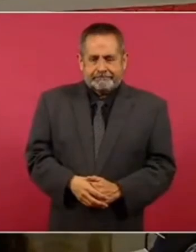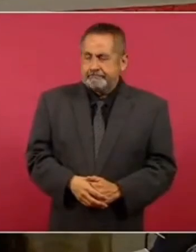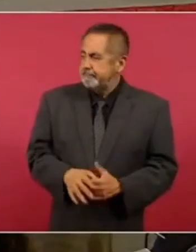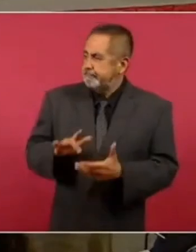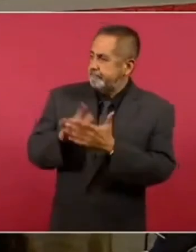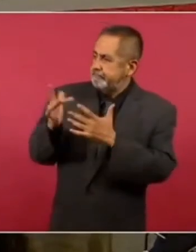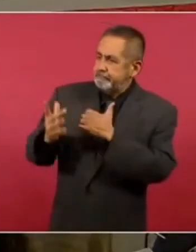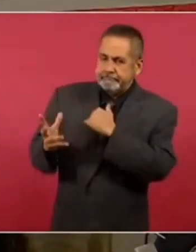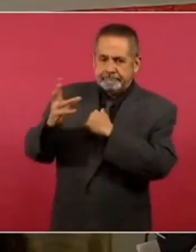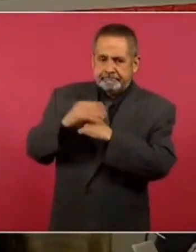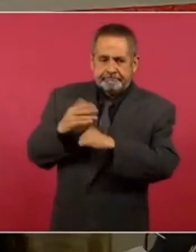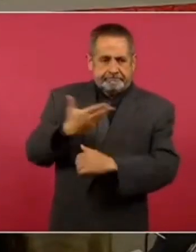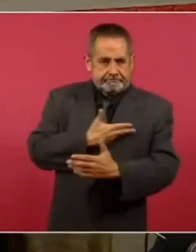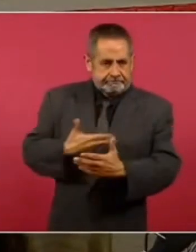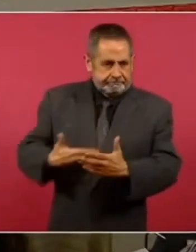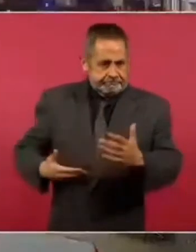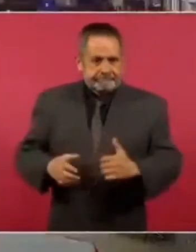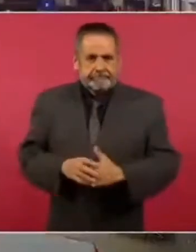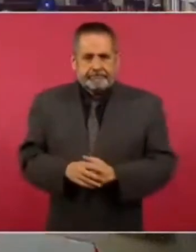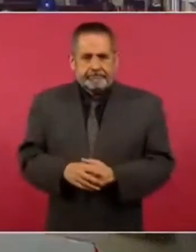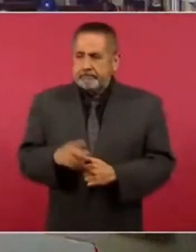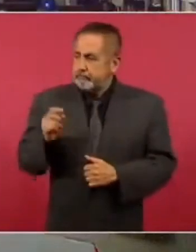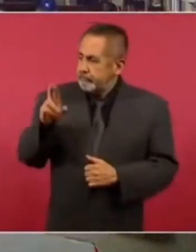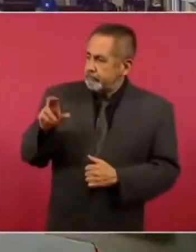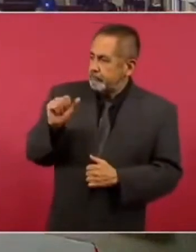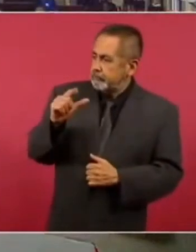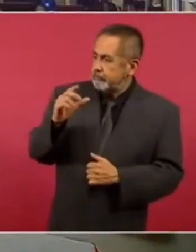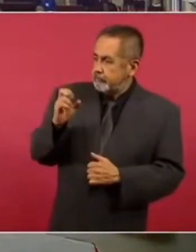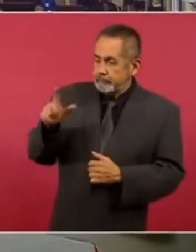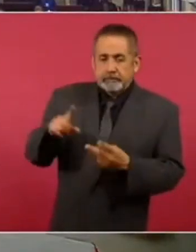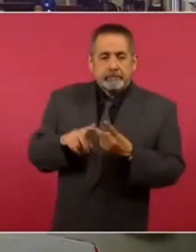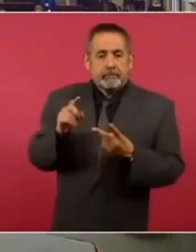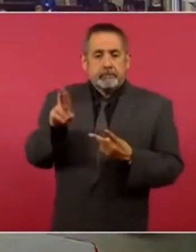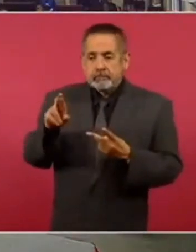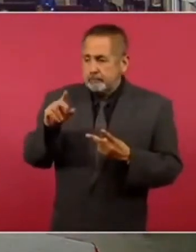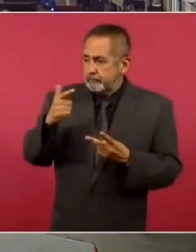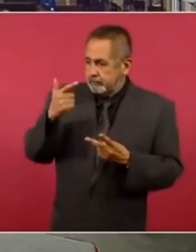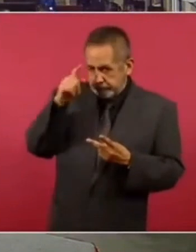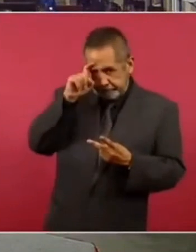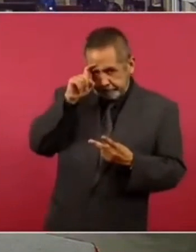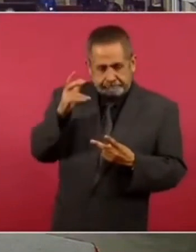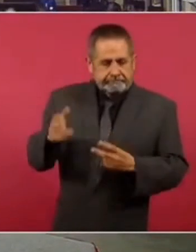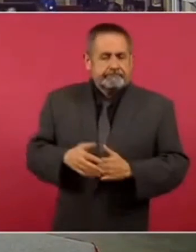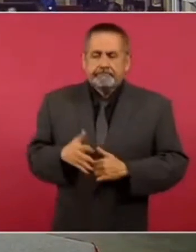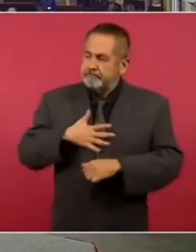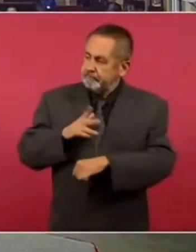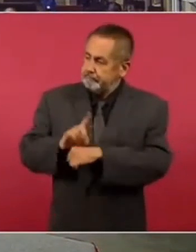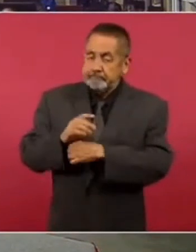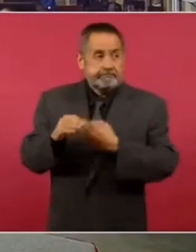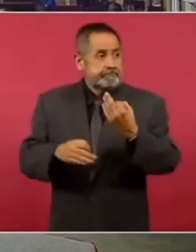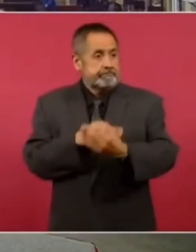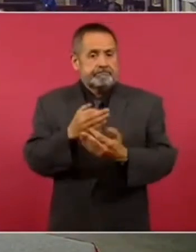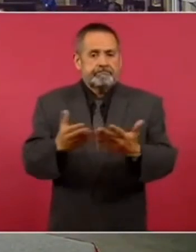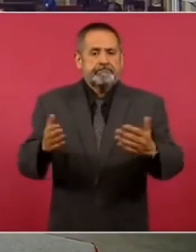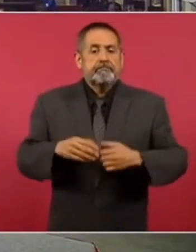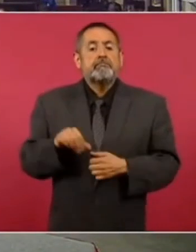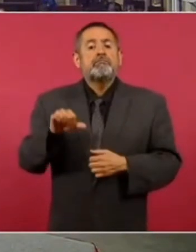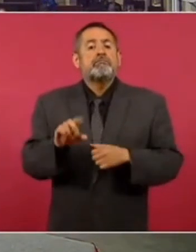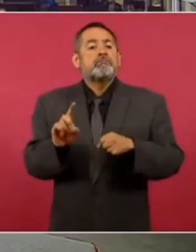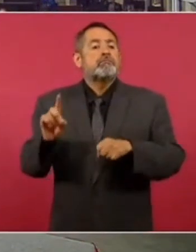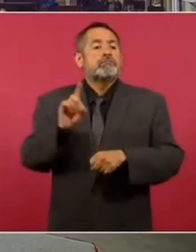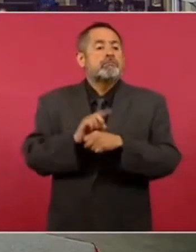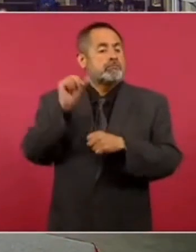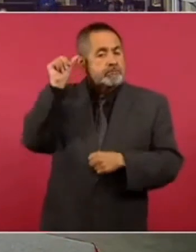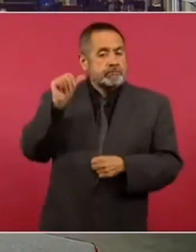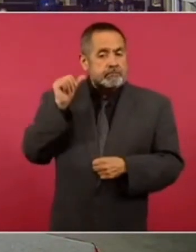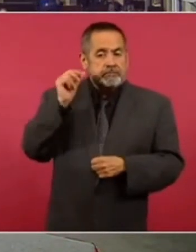Gracias. Con su permiso, señor presidente, doctor Alcocer, doctor López-Gatell, muy buenos días a todas y a todos. El día de hoy, 11 de abril,